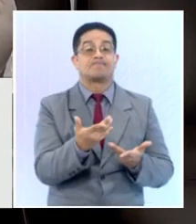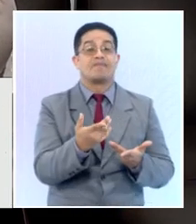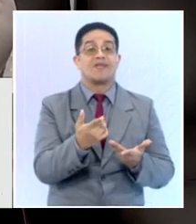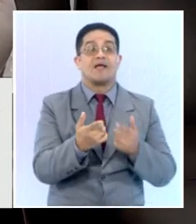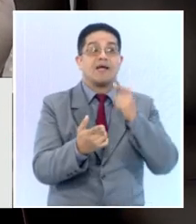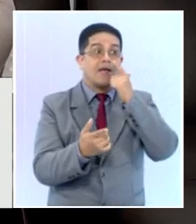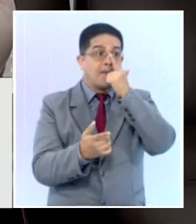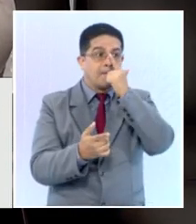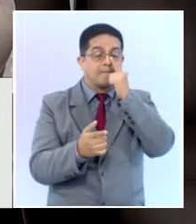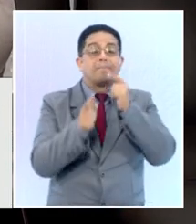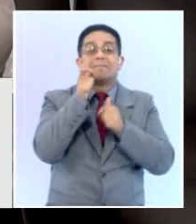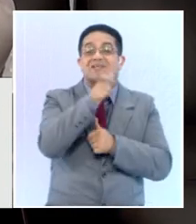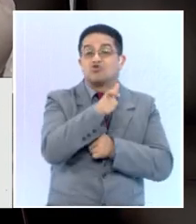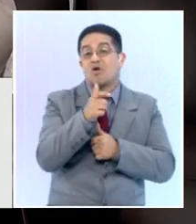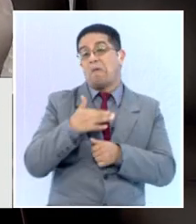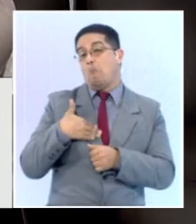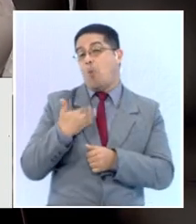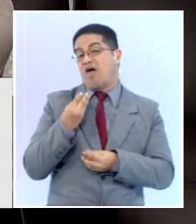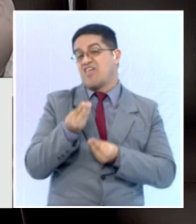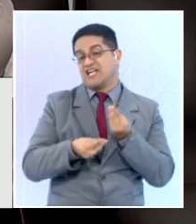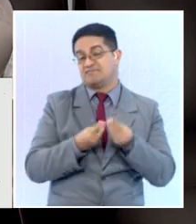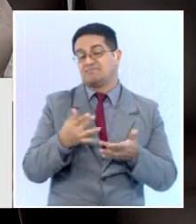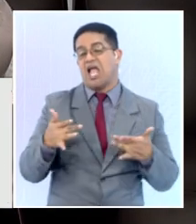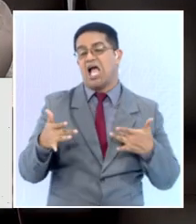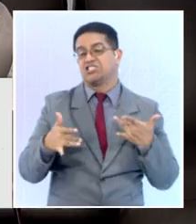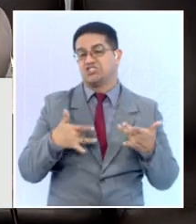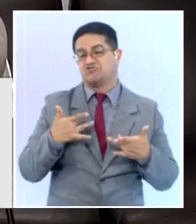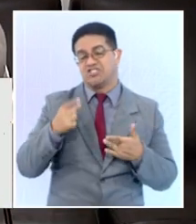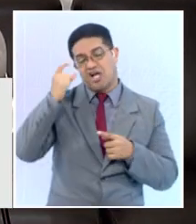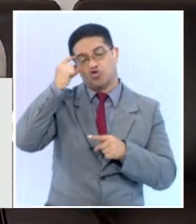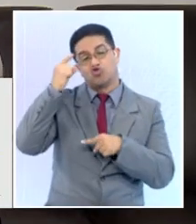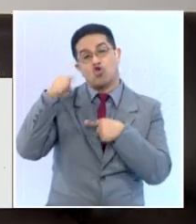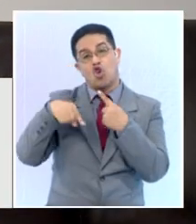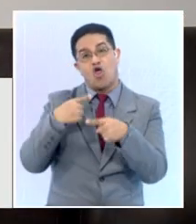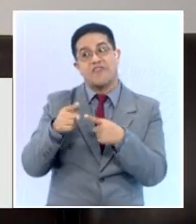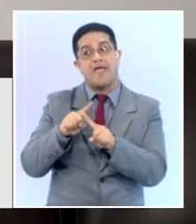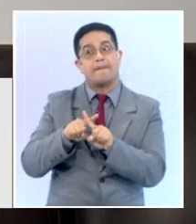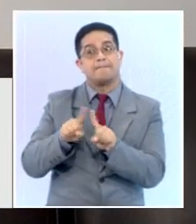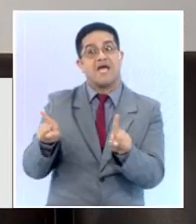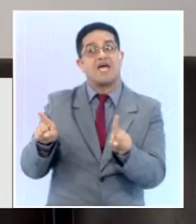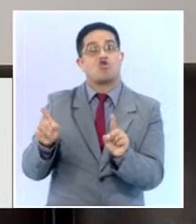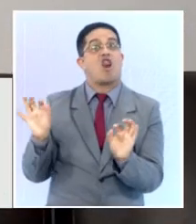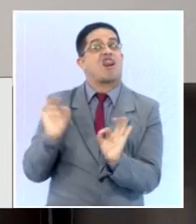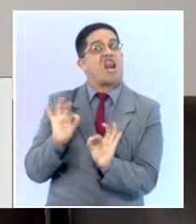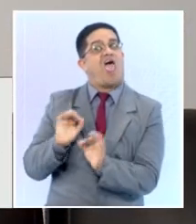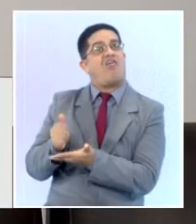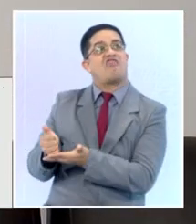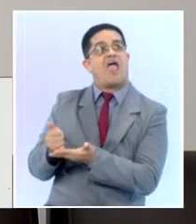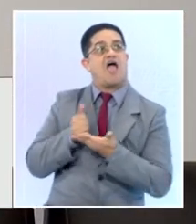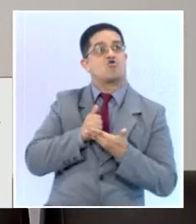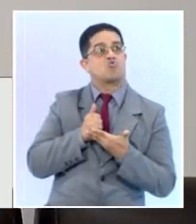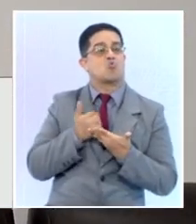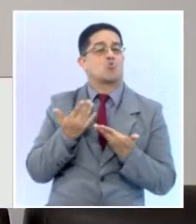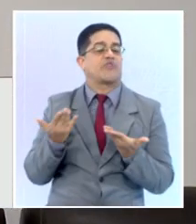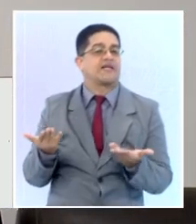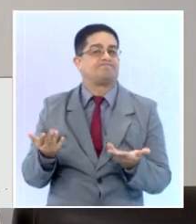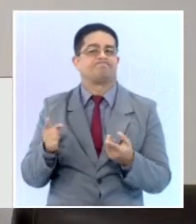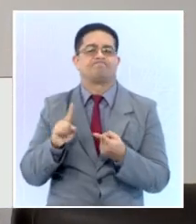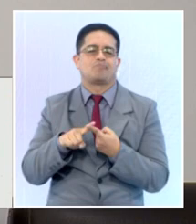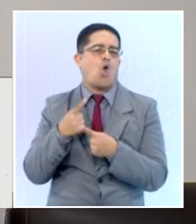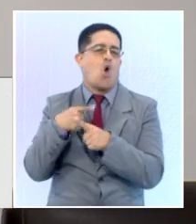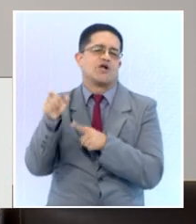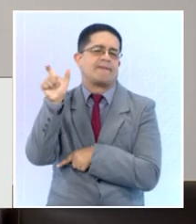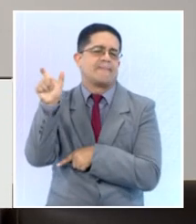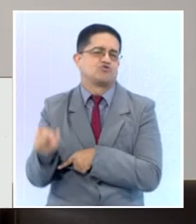capacidad de realizar tus actividades cotidianas sin el apoyo de agentes externos llámese terceras